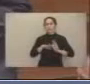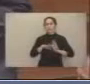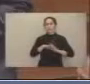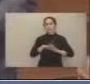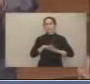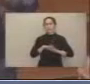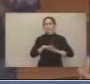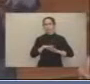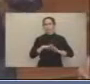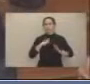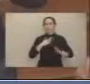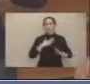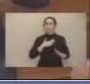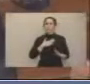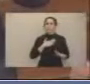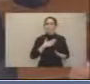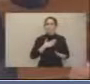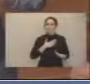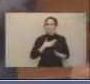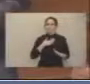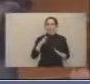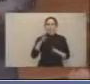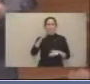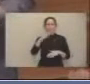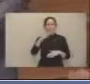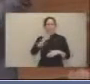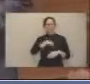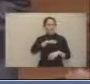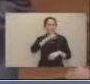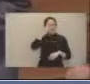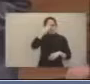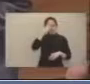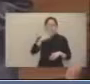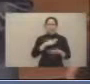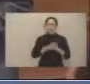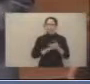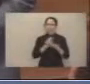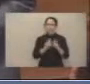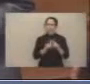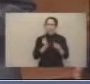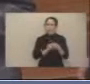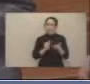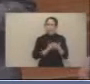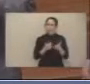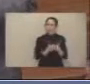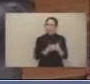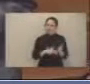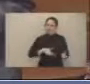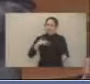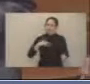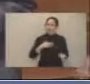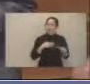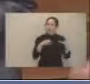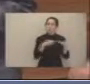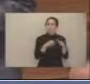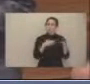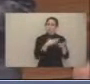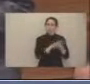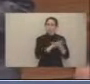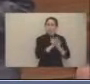moncloa que yo había hablado incluso con el secretario general de mi partido No pues no hablé fíjese ahora le pregunto una cosa